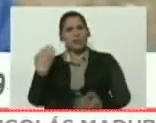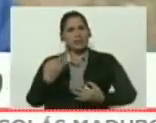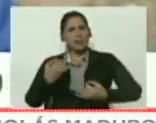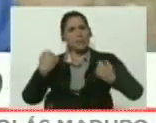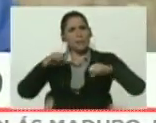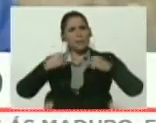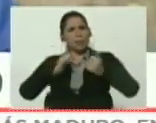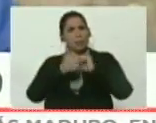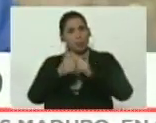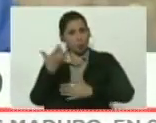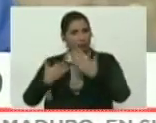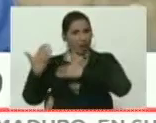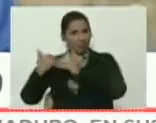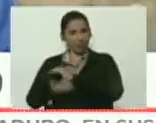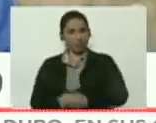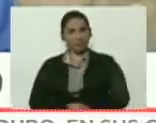practiqué